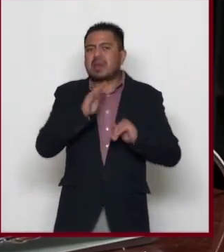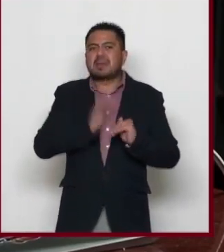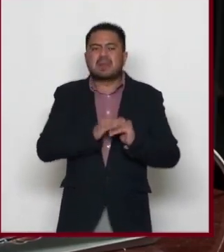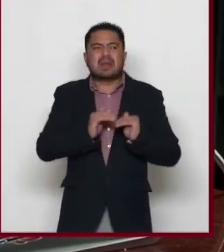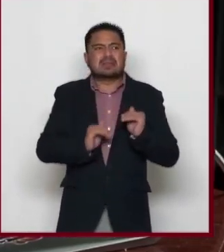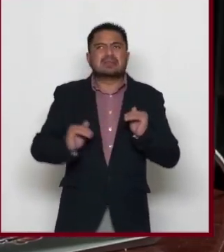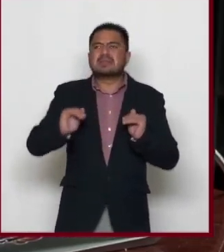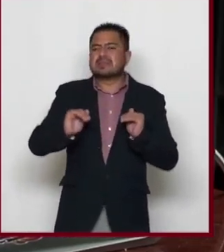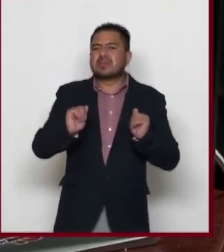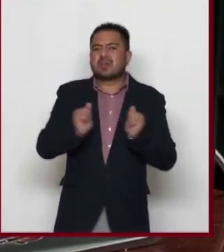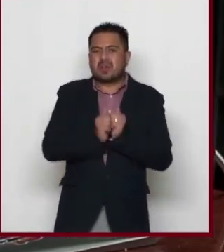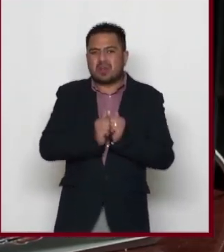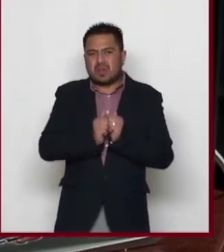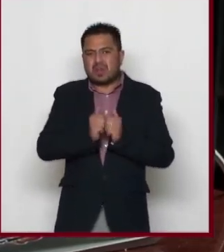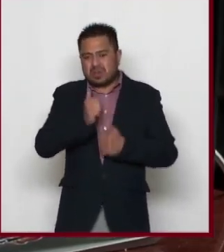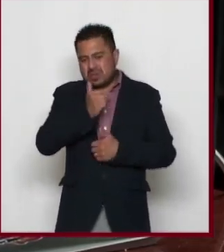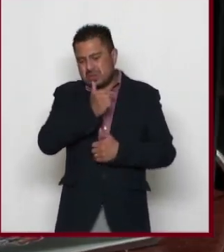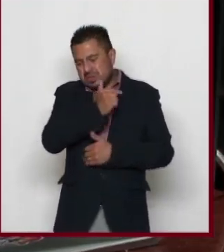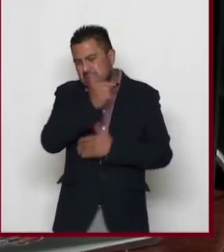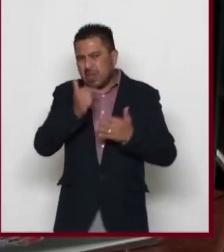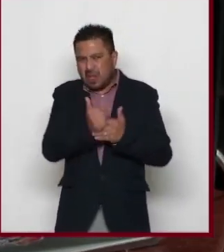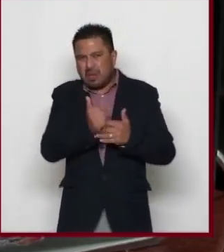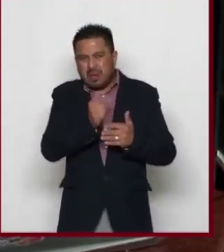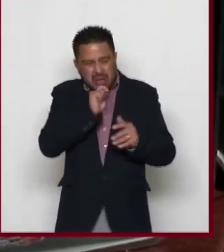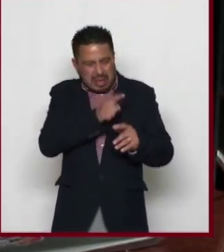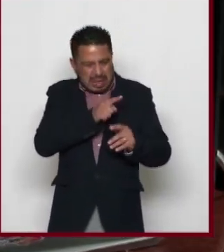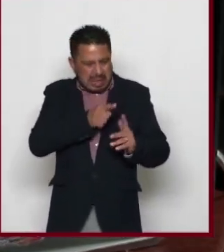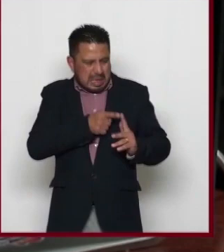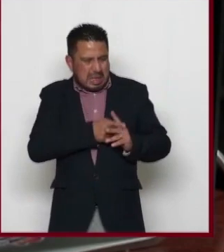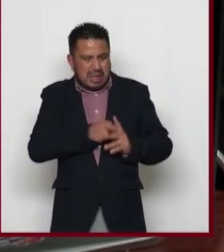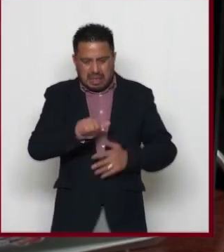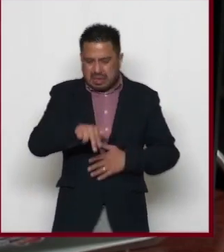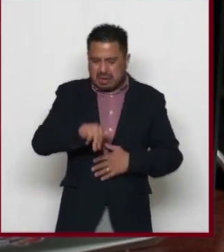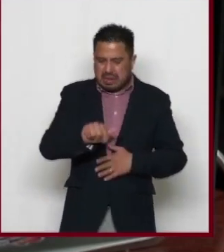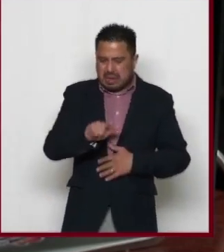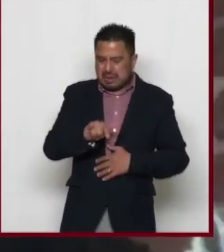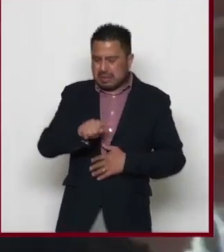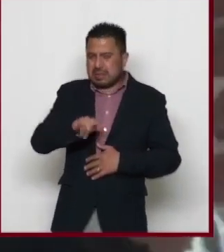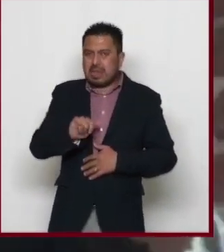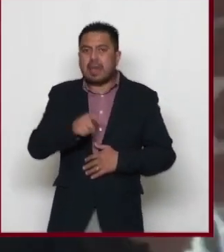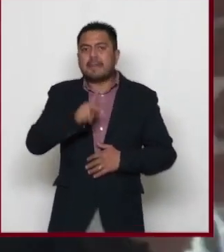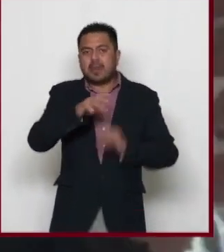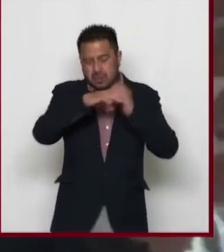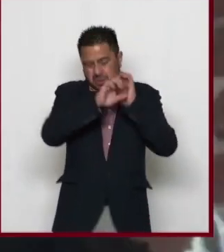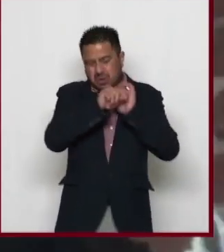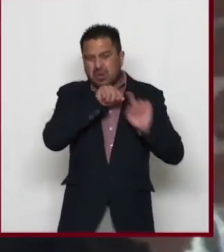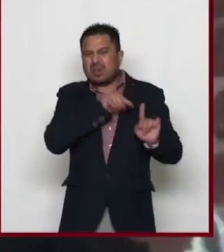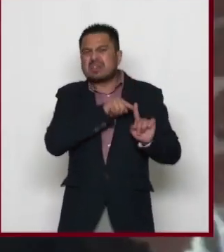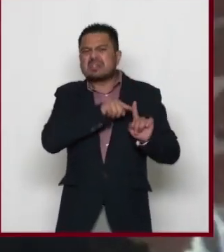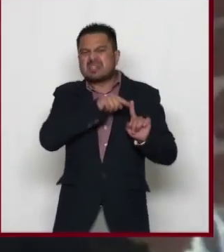canijo, requiere geometría un poco más elevada como geometría analítica, pero